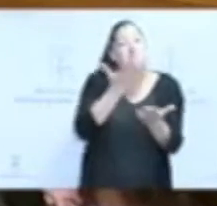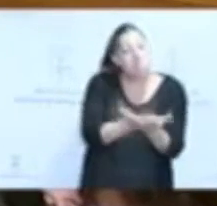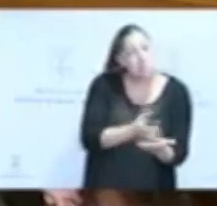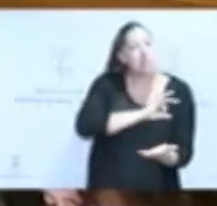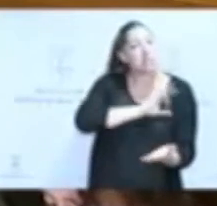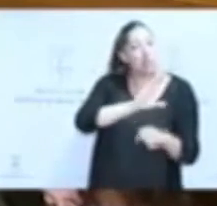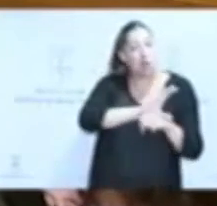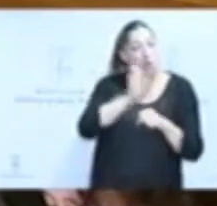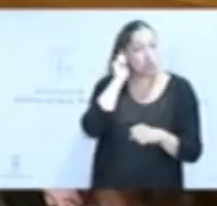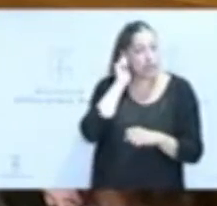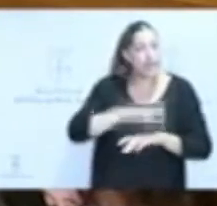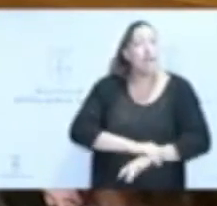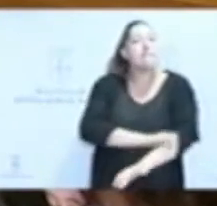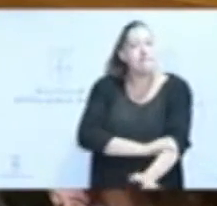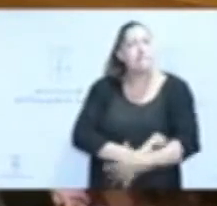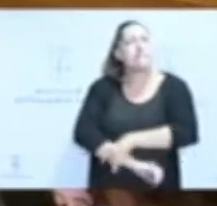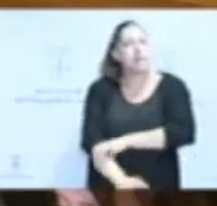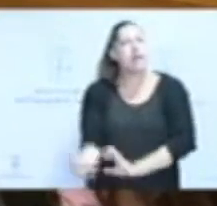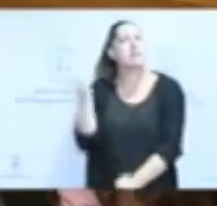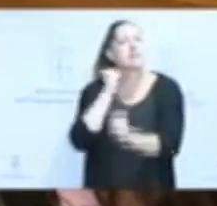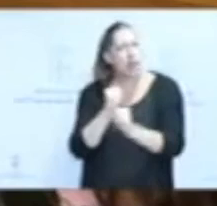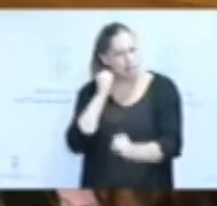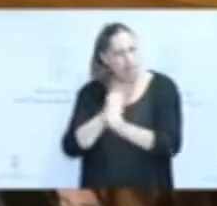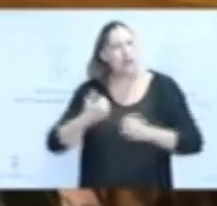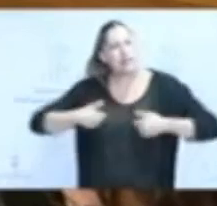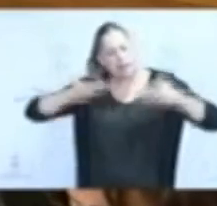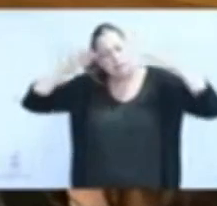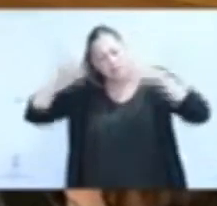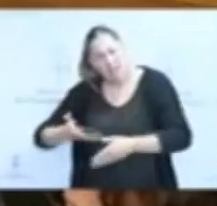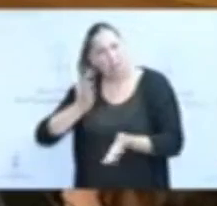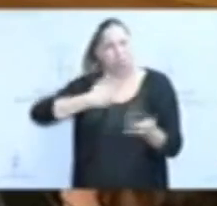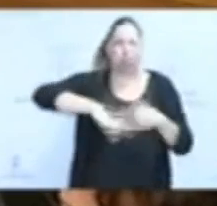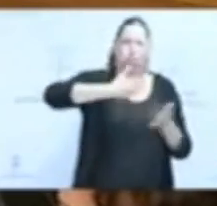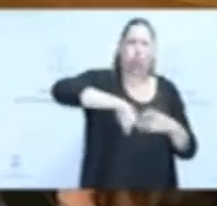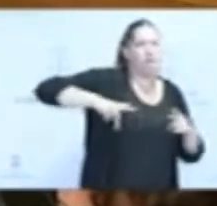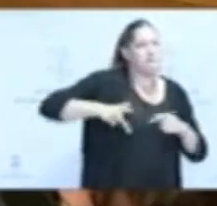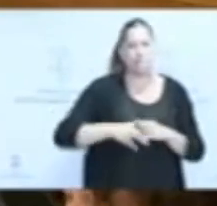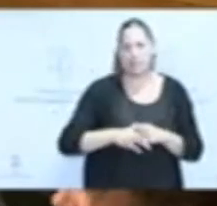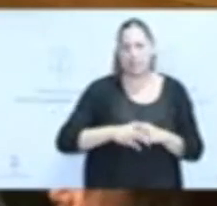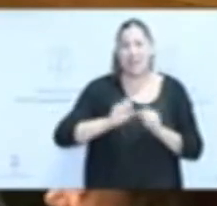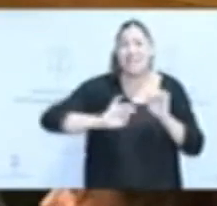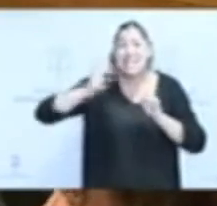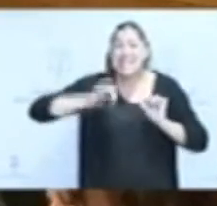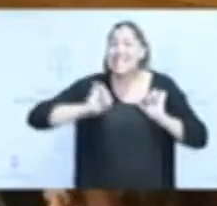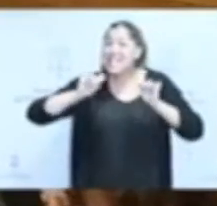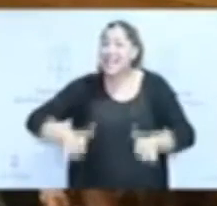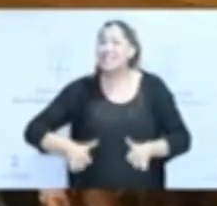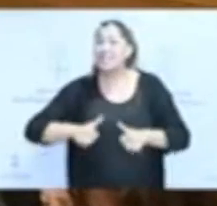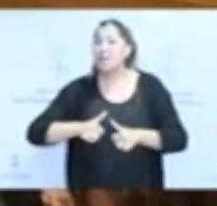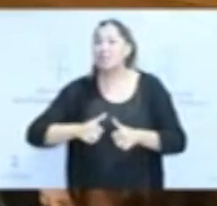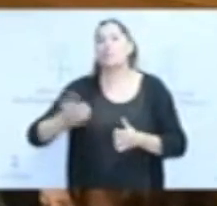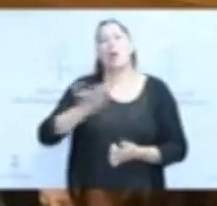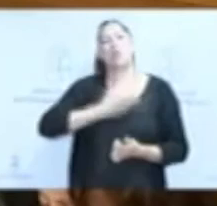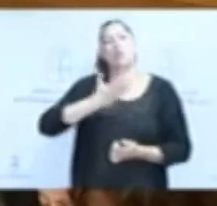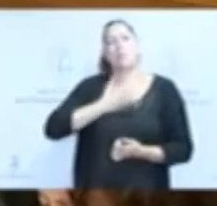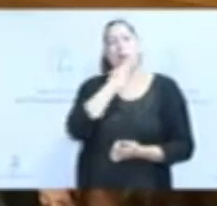que se arremangue y empiece a poner soluciones en vez de excusas. Hay iniciativas a nivel municipal que se están trabajando, que se están desarrollando y